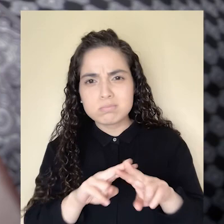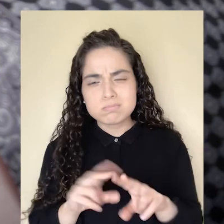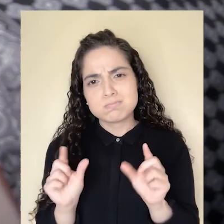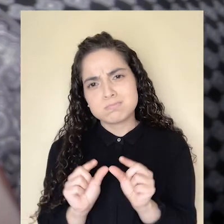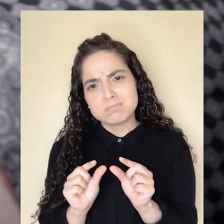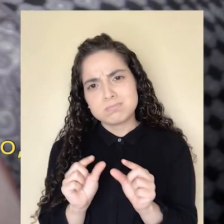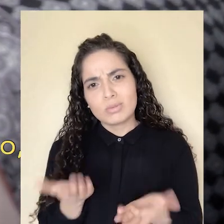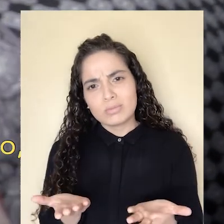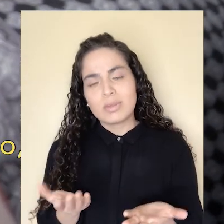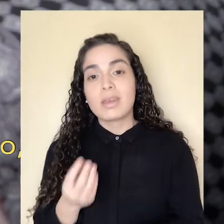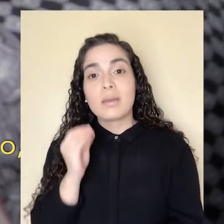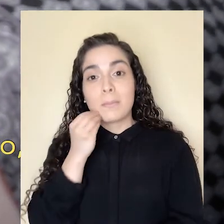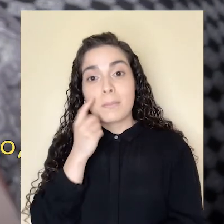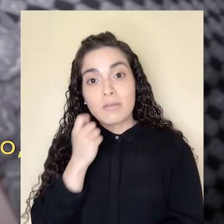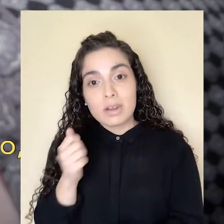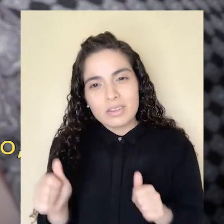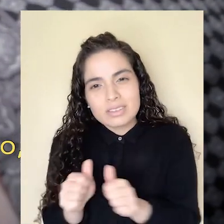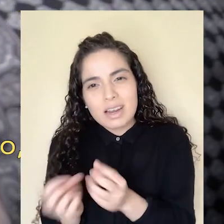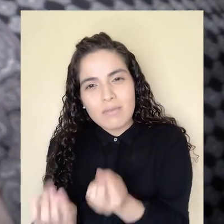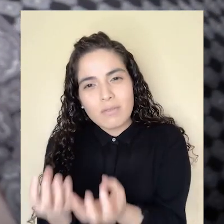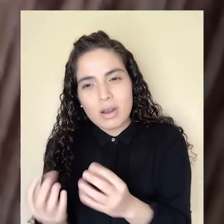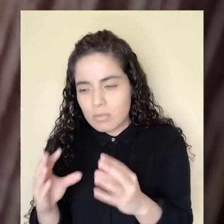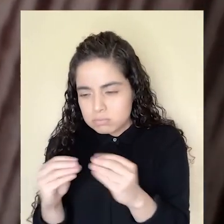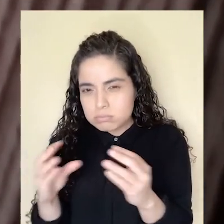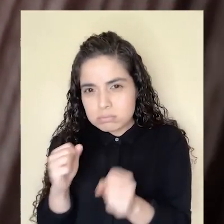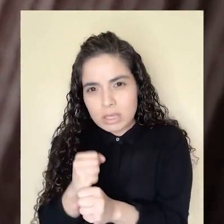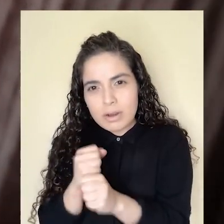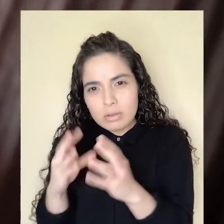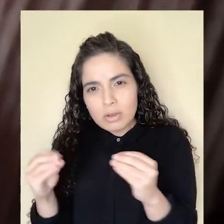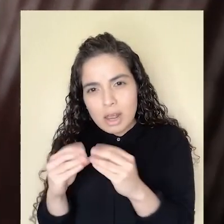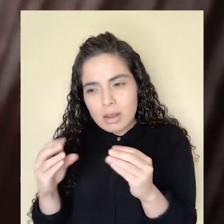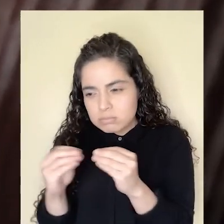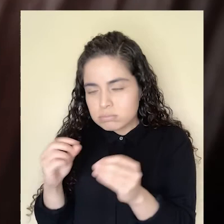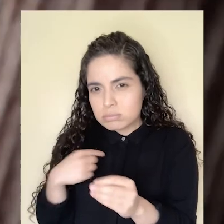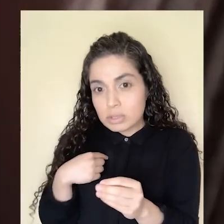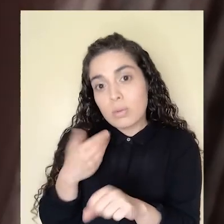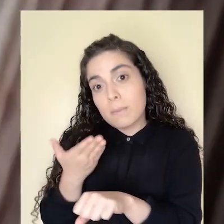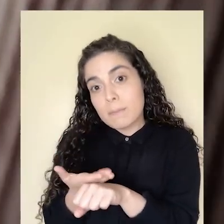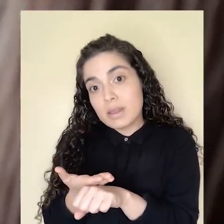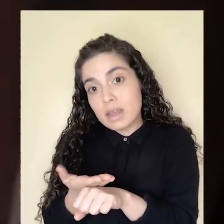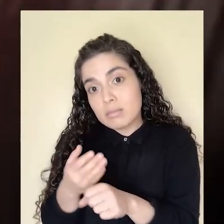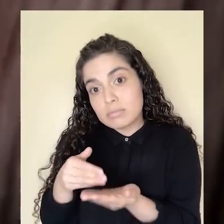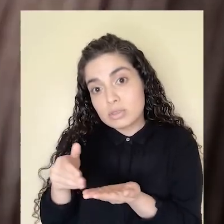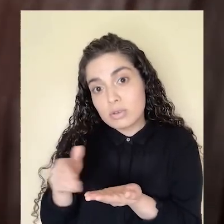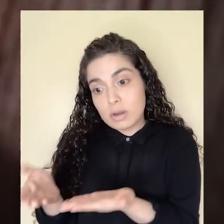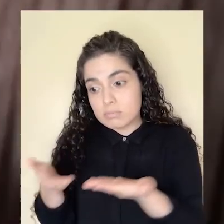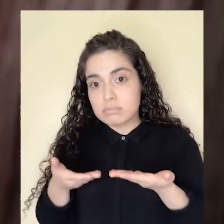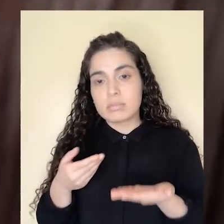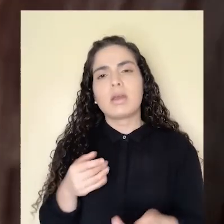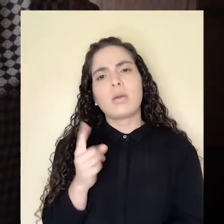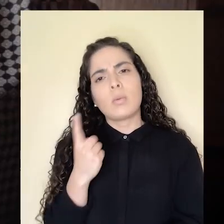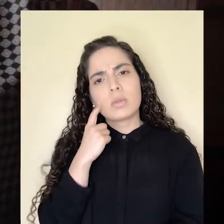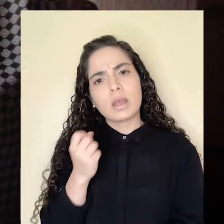cosas. Entonces mi abuelito se ganaba cerquita el juego, descarmenando su lana, y yo aprendía, pues yo le pedía los restitos. Y mi abuelito